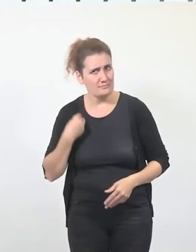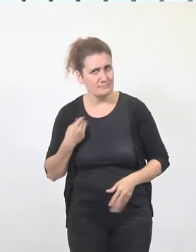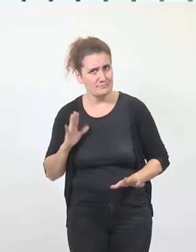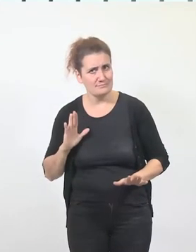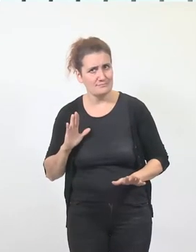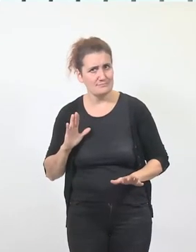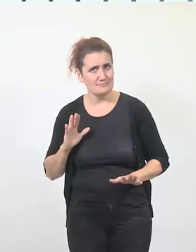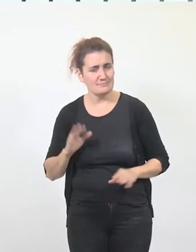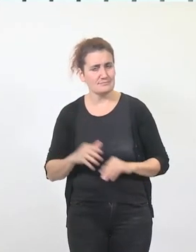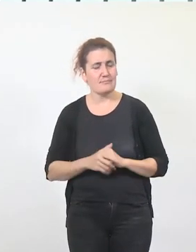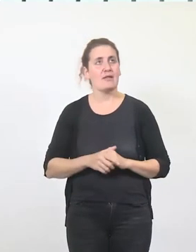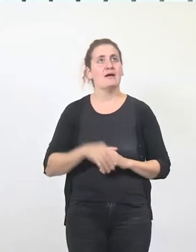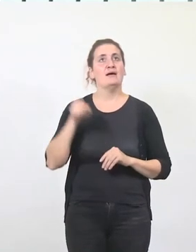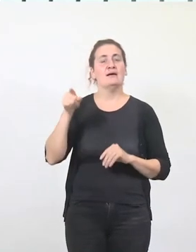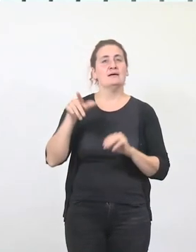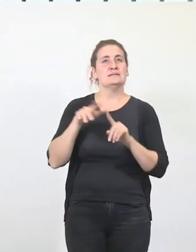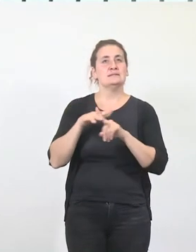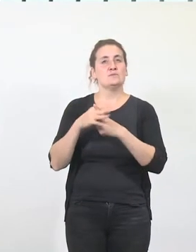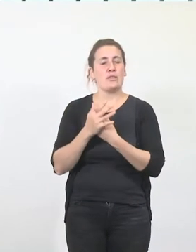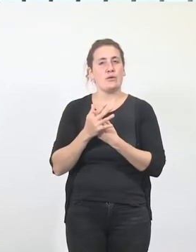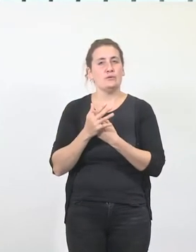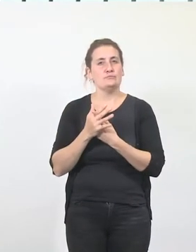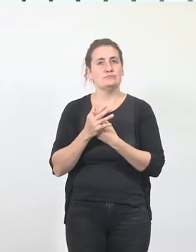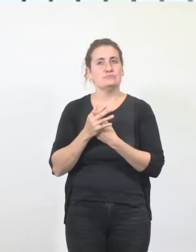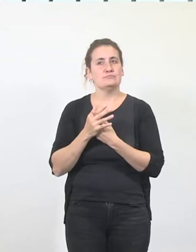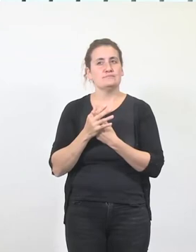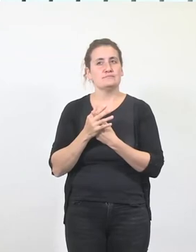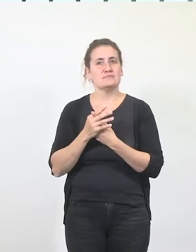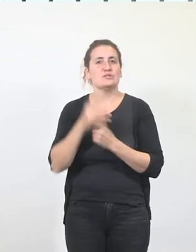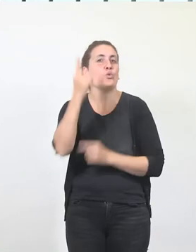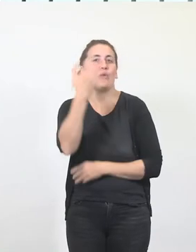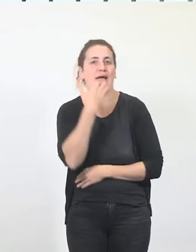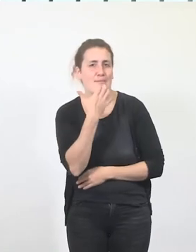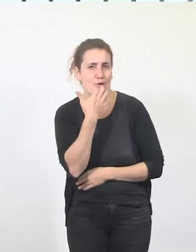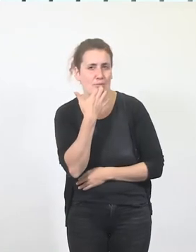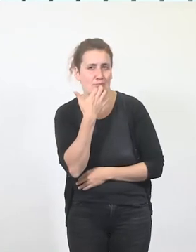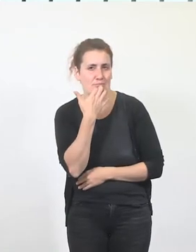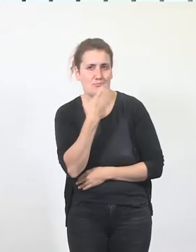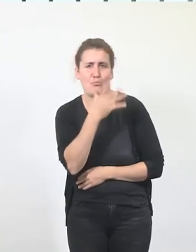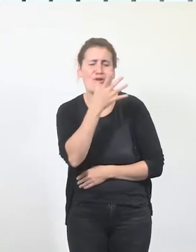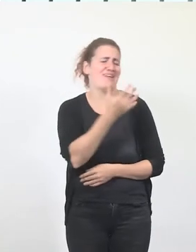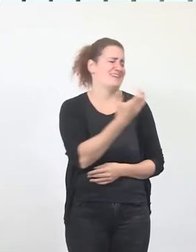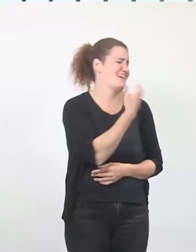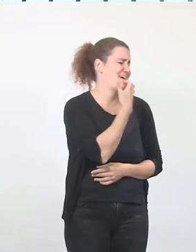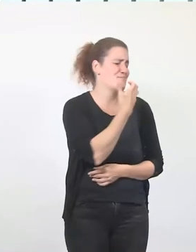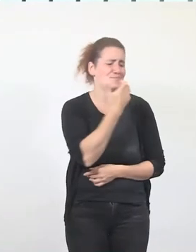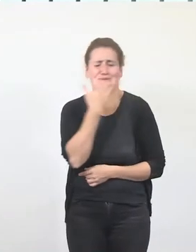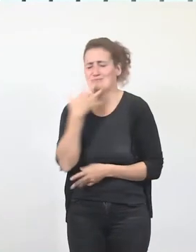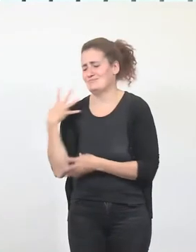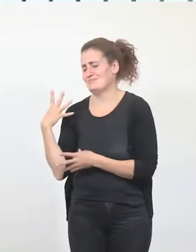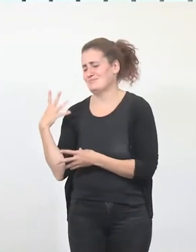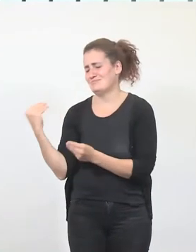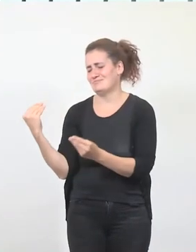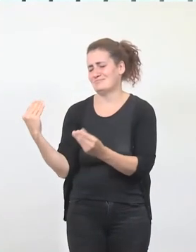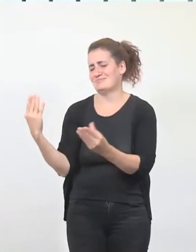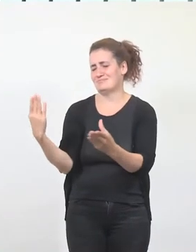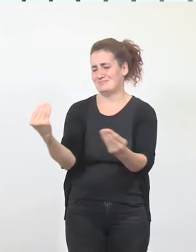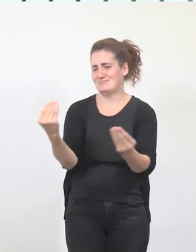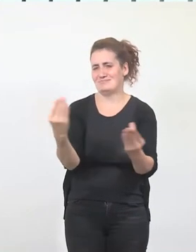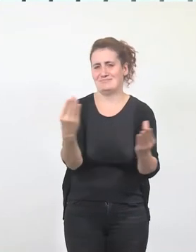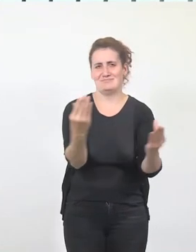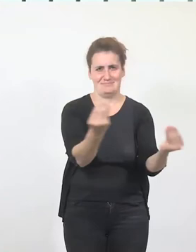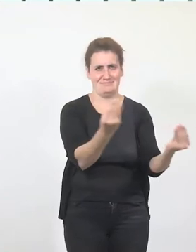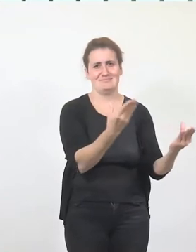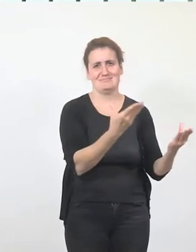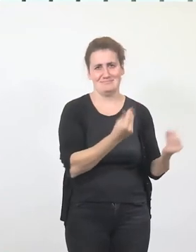embarazada. Ese es un caso, un solo ejemplo, porque muchos son los ejemplos,